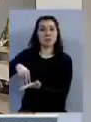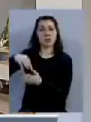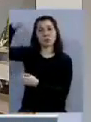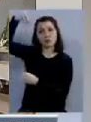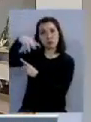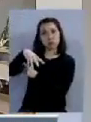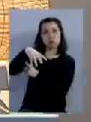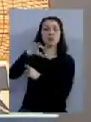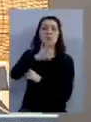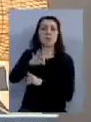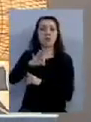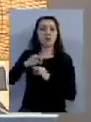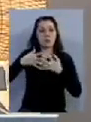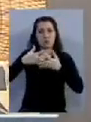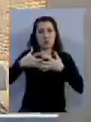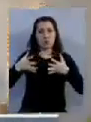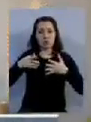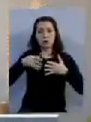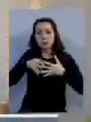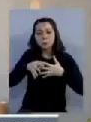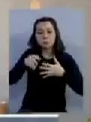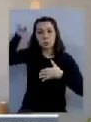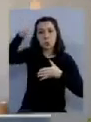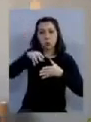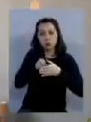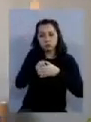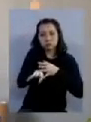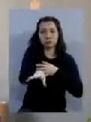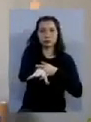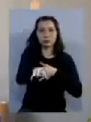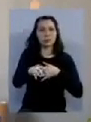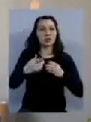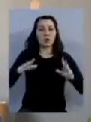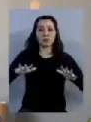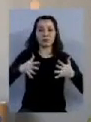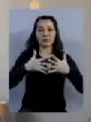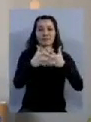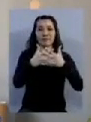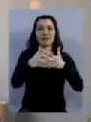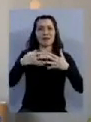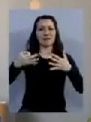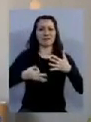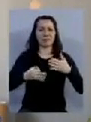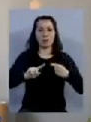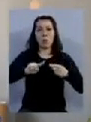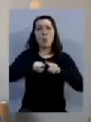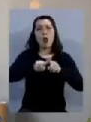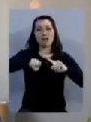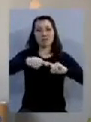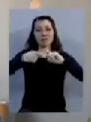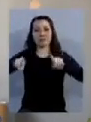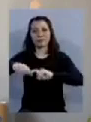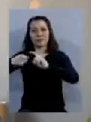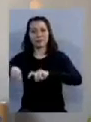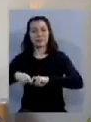cuya luz perfora la fibra vegetal. Hacemos que esta cadena sea lo más razonable posible. Así como yo